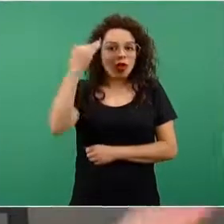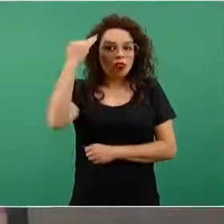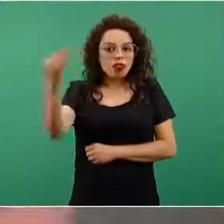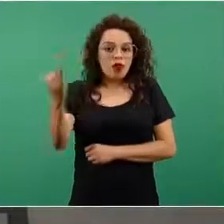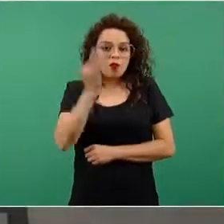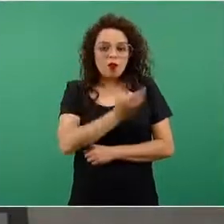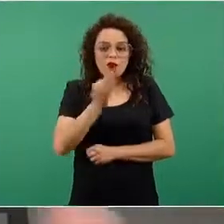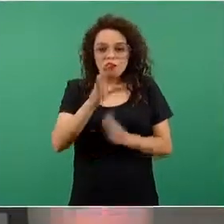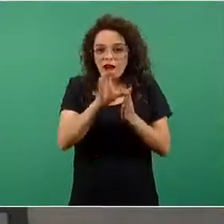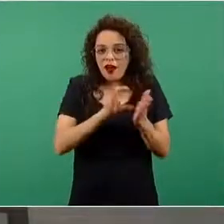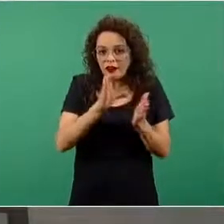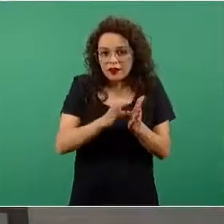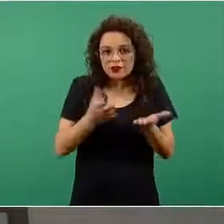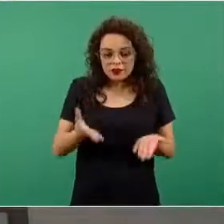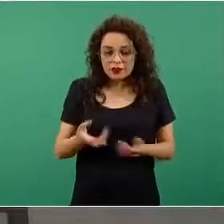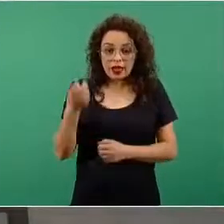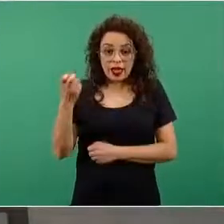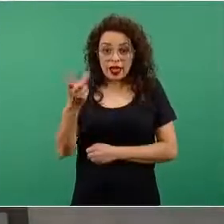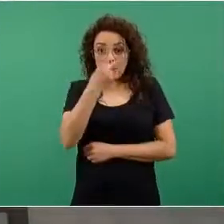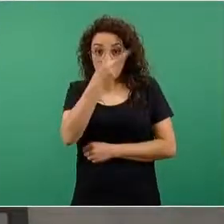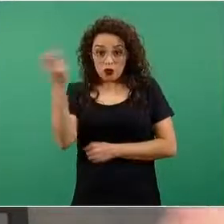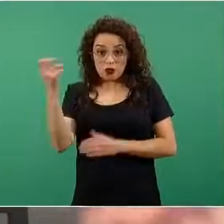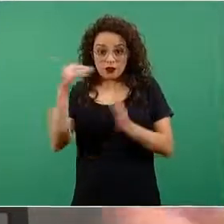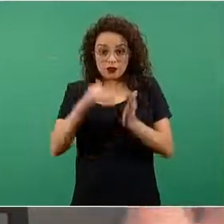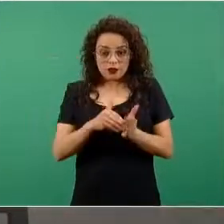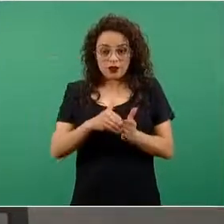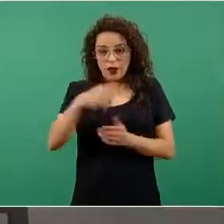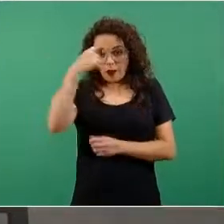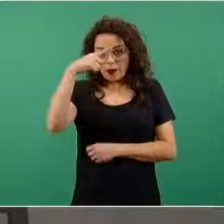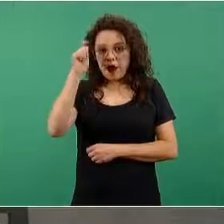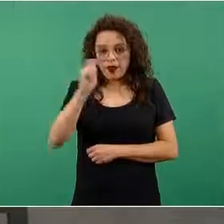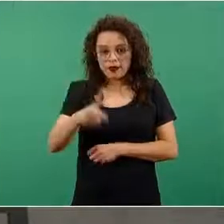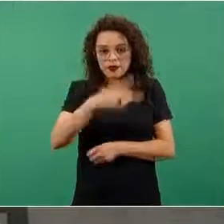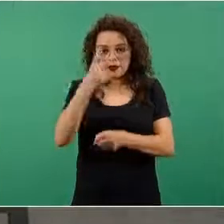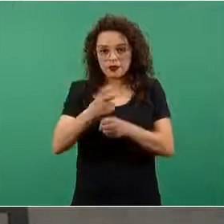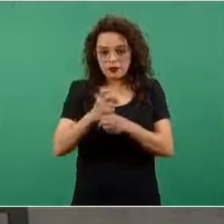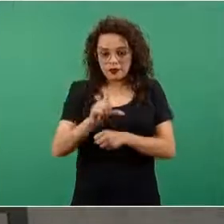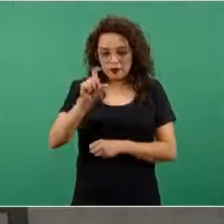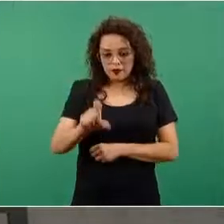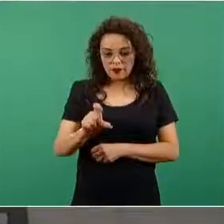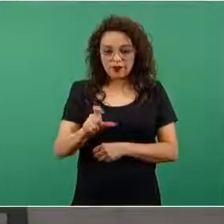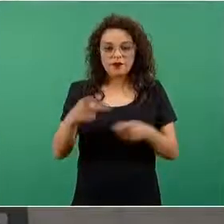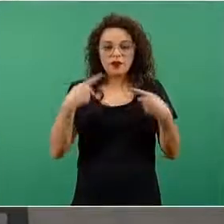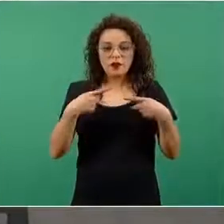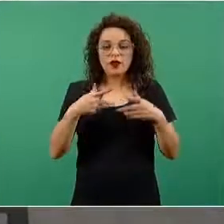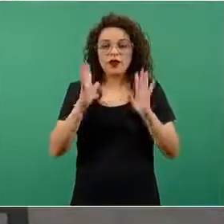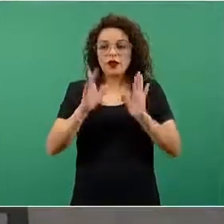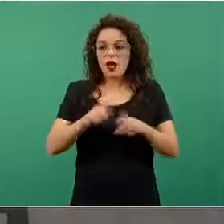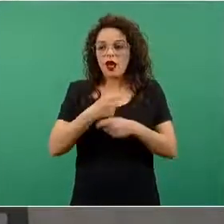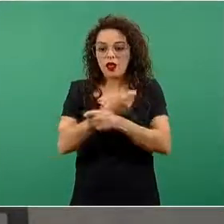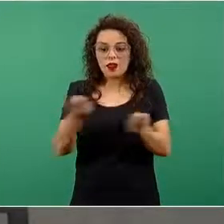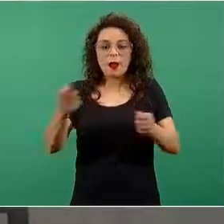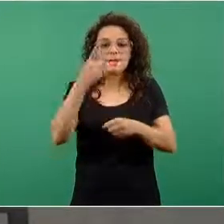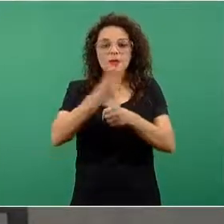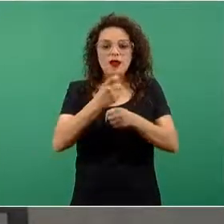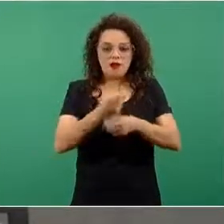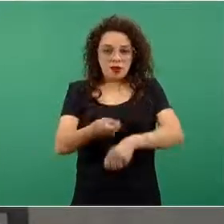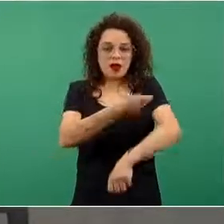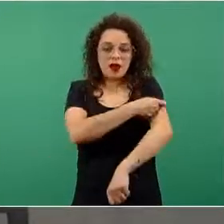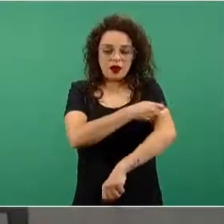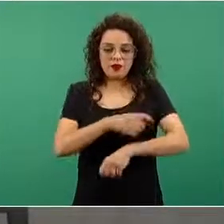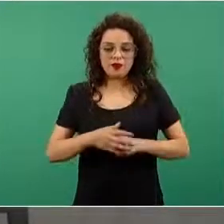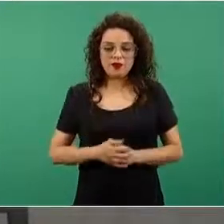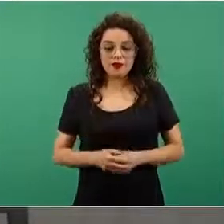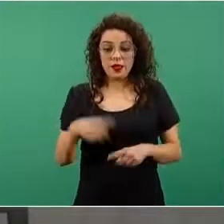días. Todas ellas, todas estas 200,000 son para la segunda dosis de las personas que ya recibieron la primera. Desde luego, quien